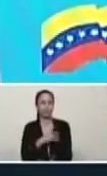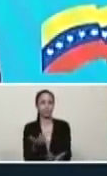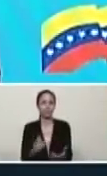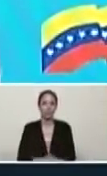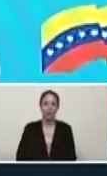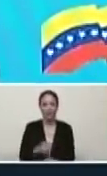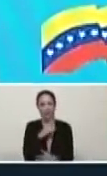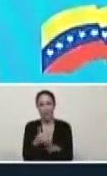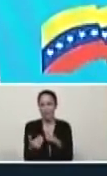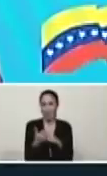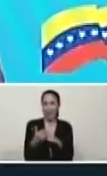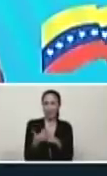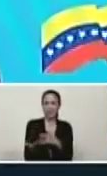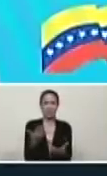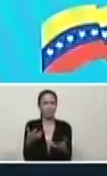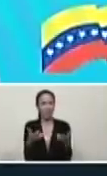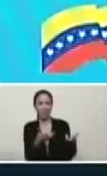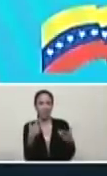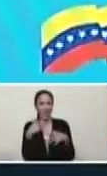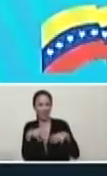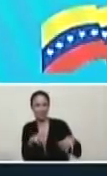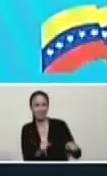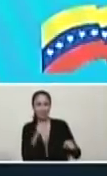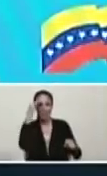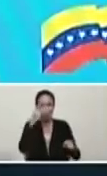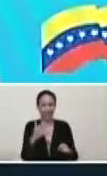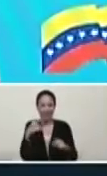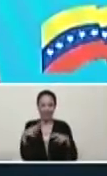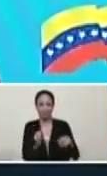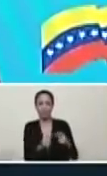Una amenaza de guerra y de invasión.